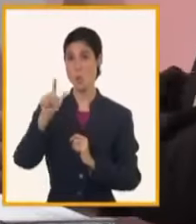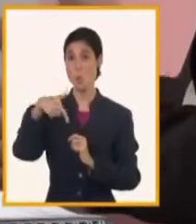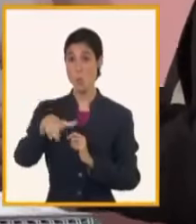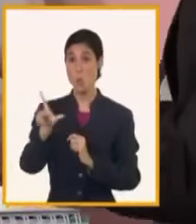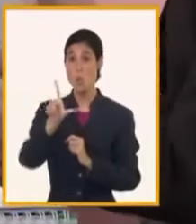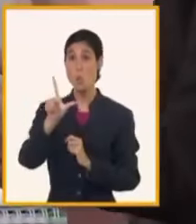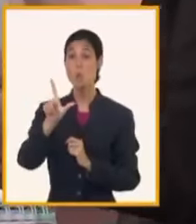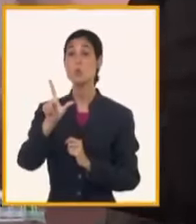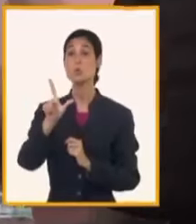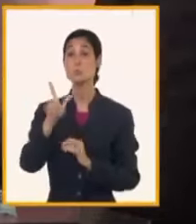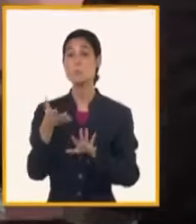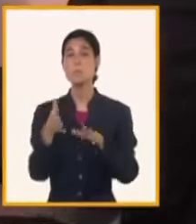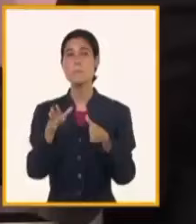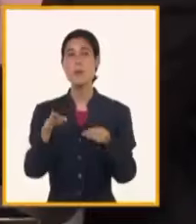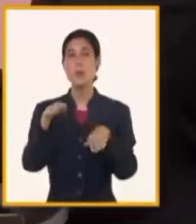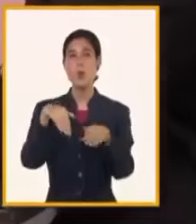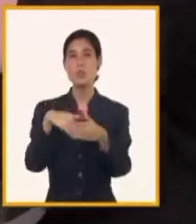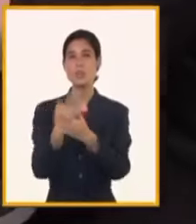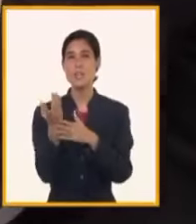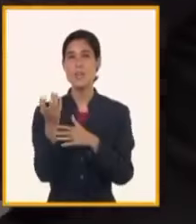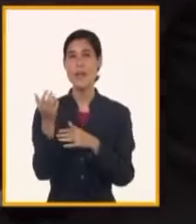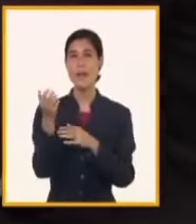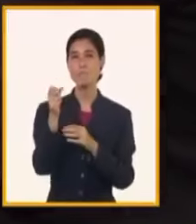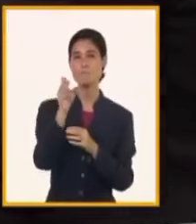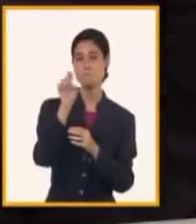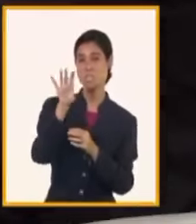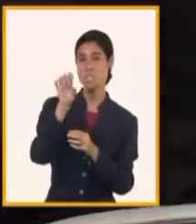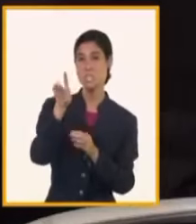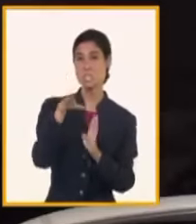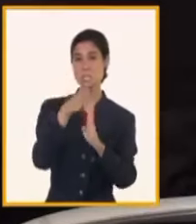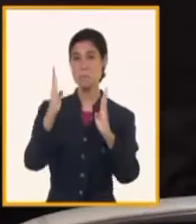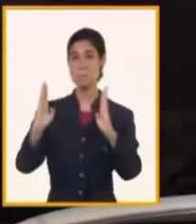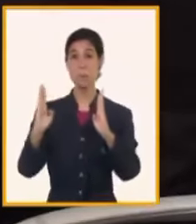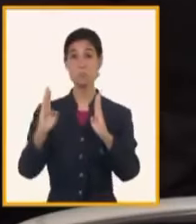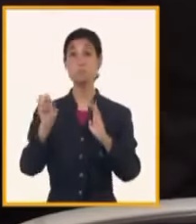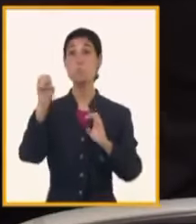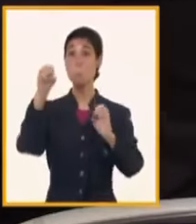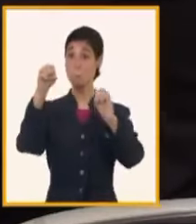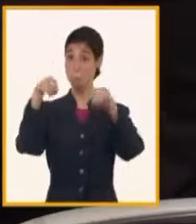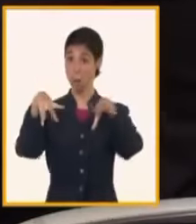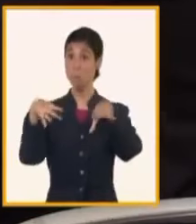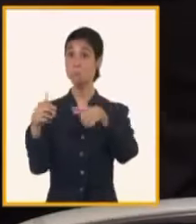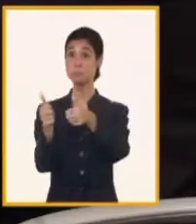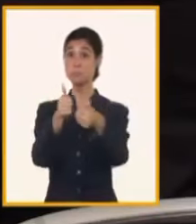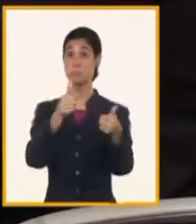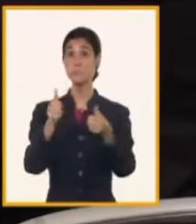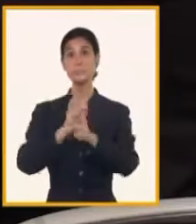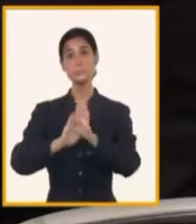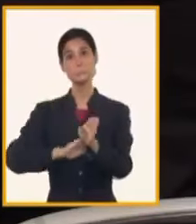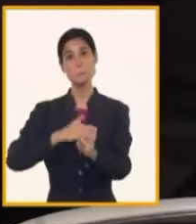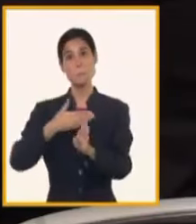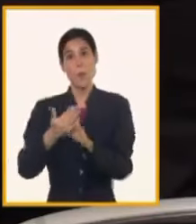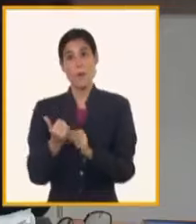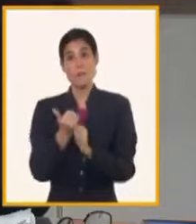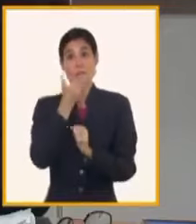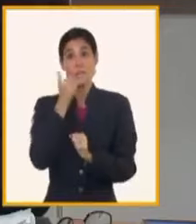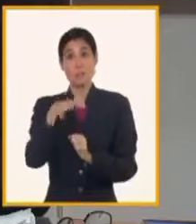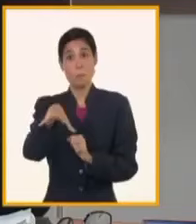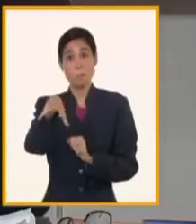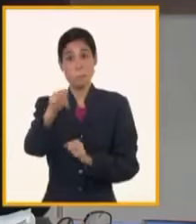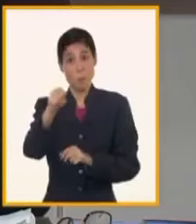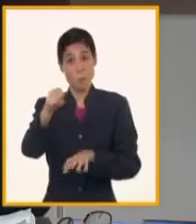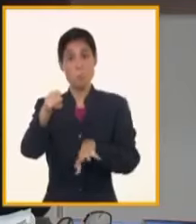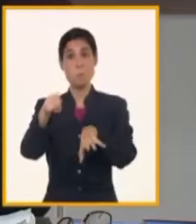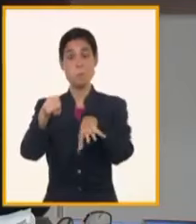primeros 15 días prácticamente no hubo apagón pero ya después sí volvió otra vez a subir las horas de apagón y en el mes de